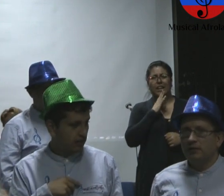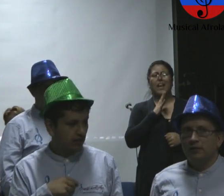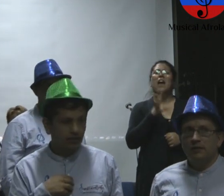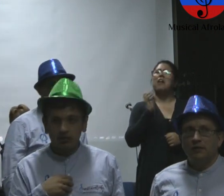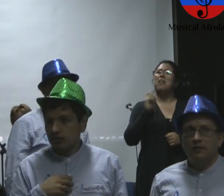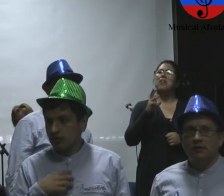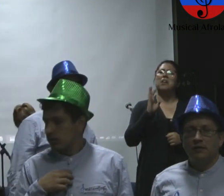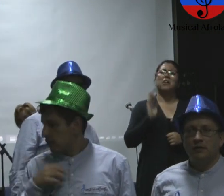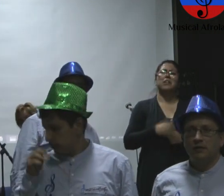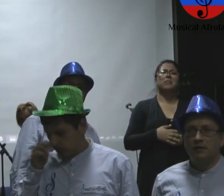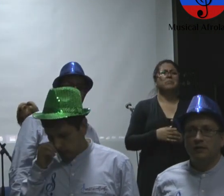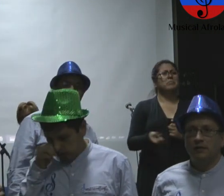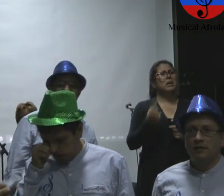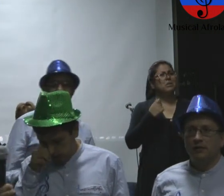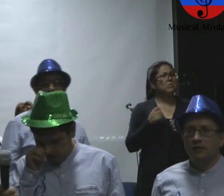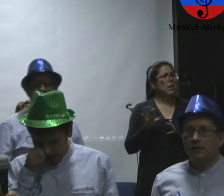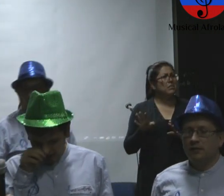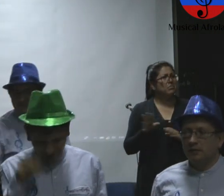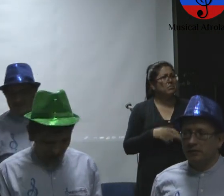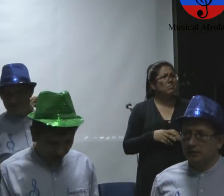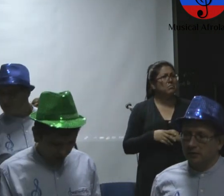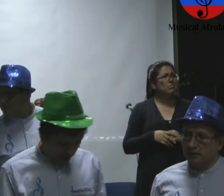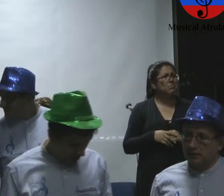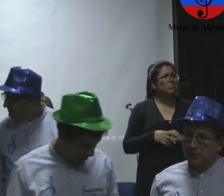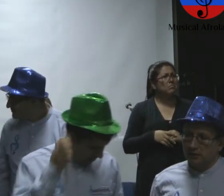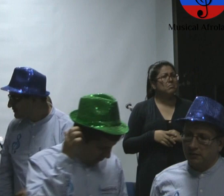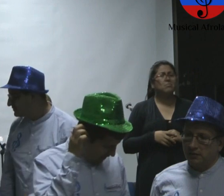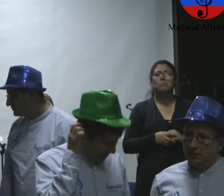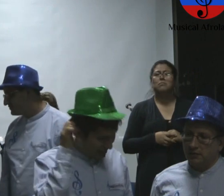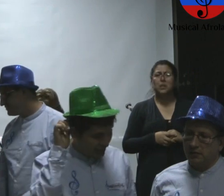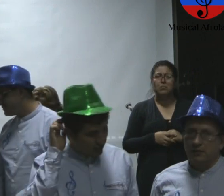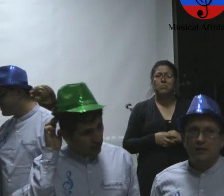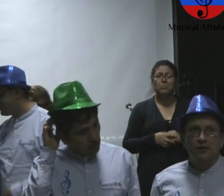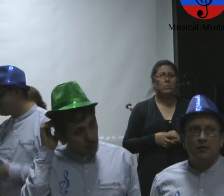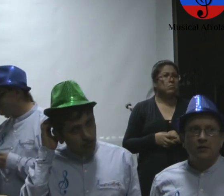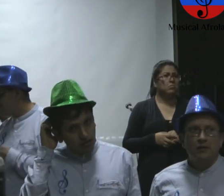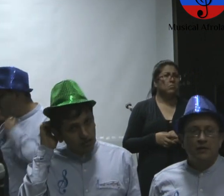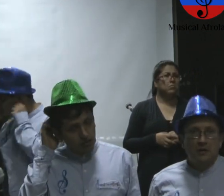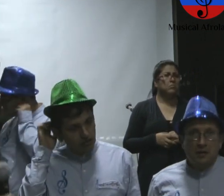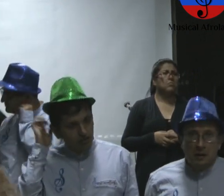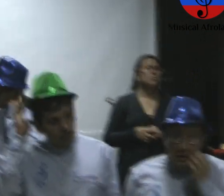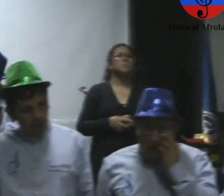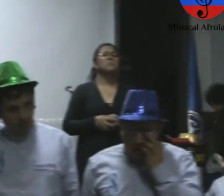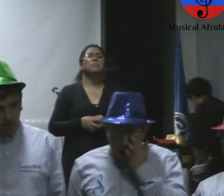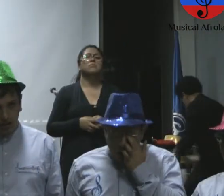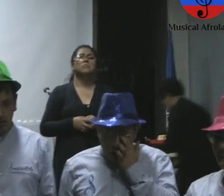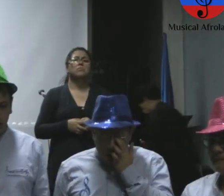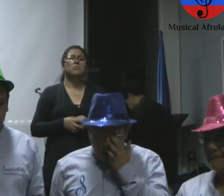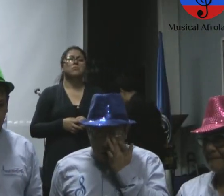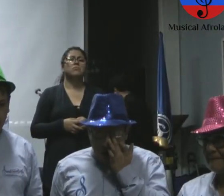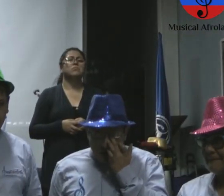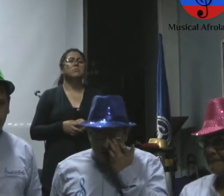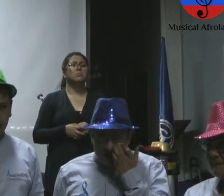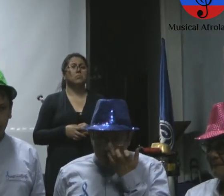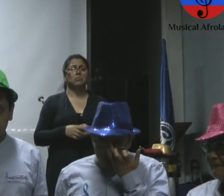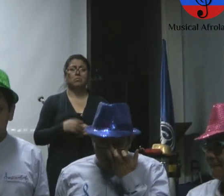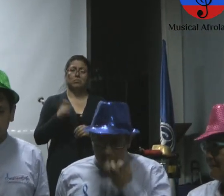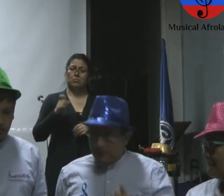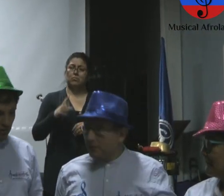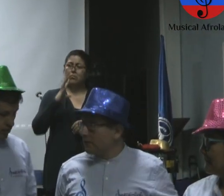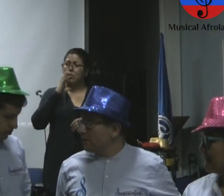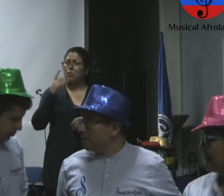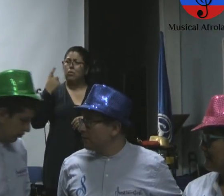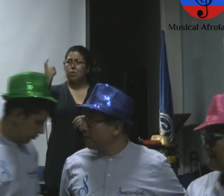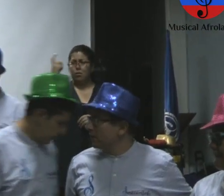Bueno, vamos, ¿ustedes quieren hacerle una pregunta a los chicos? ¿Sí? Tenemos un caballero que es un muchacho muy talentoso, muy